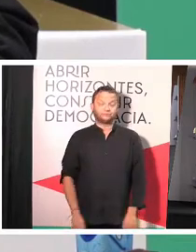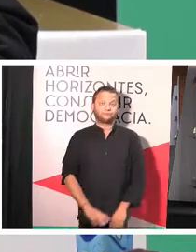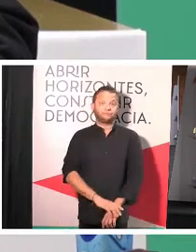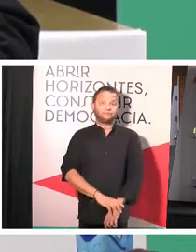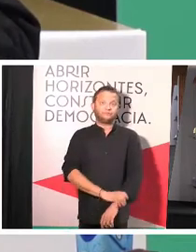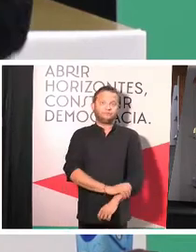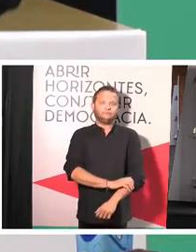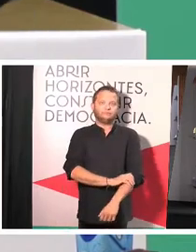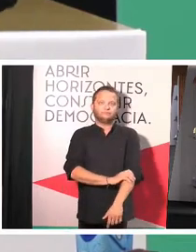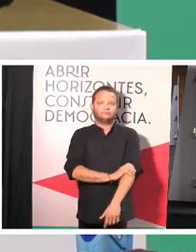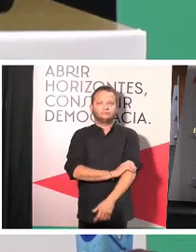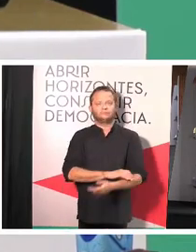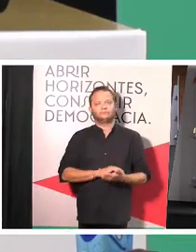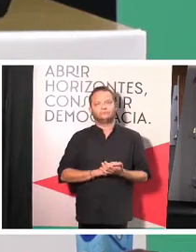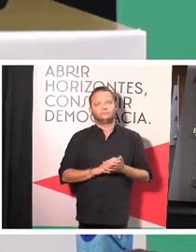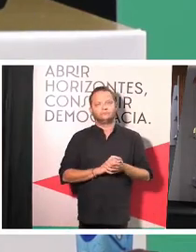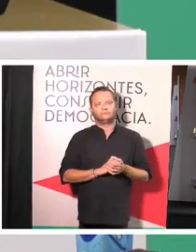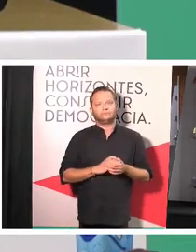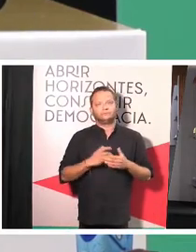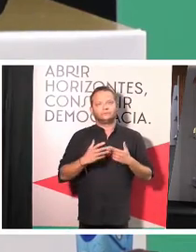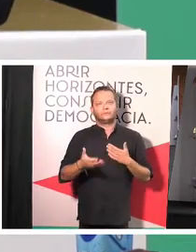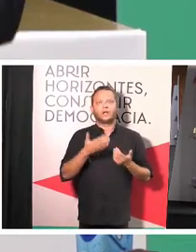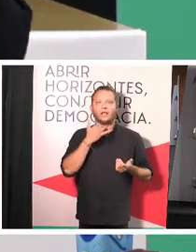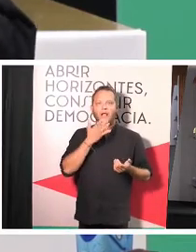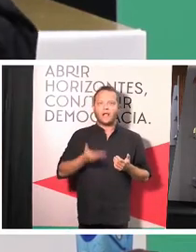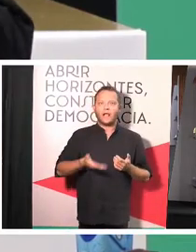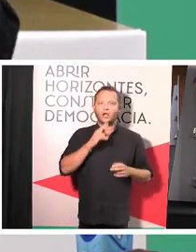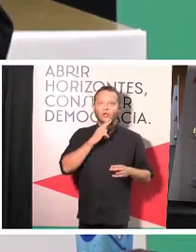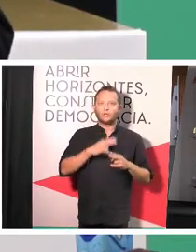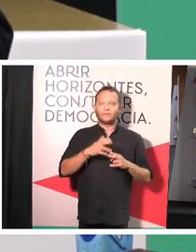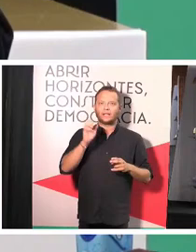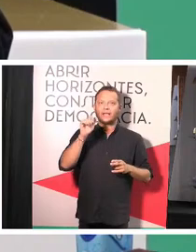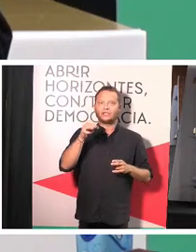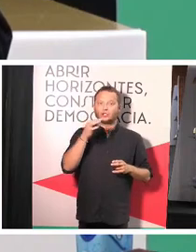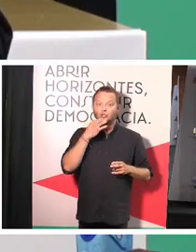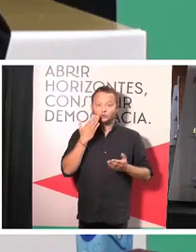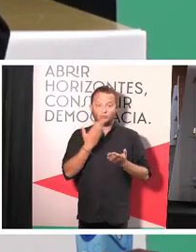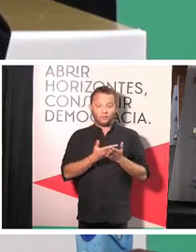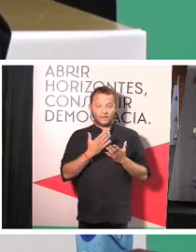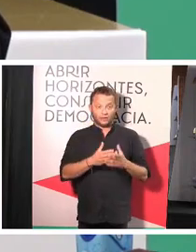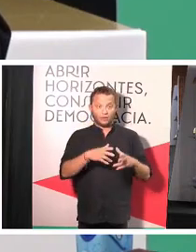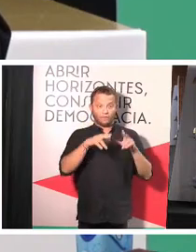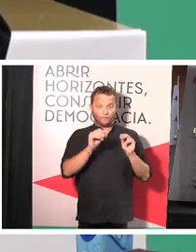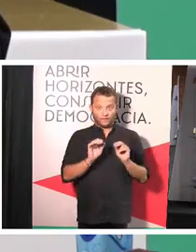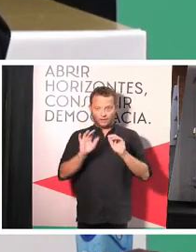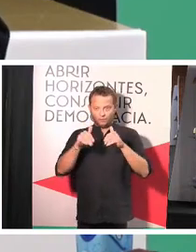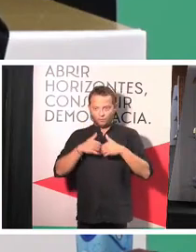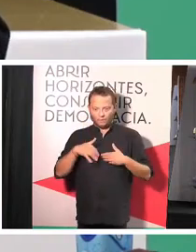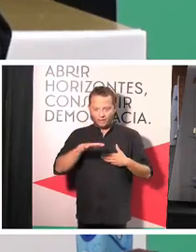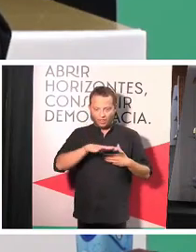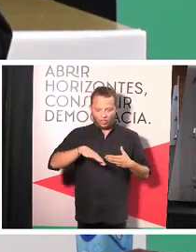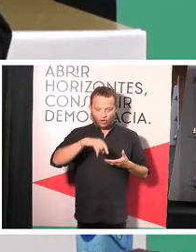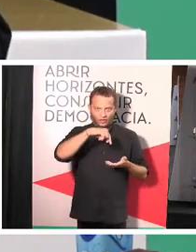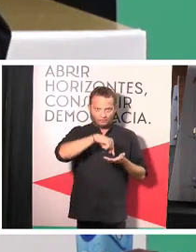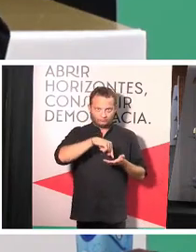Para entonces había algo que creo que es muy importante, que eran los centroides, es decir, tú acabas un pedido y volvías al centro de zona,